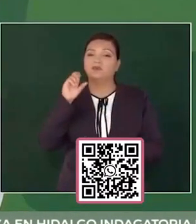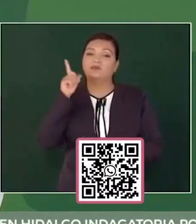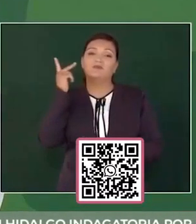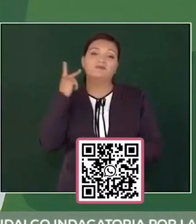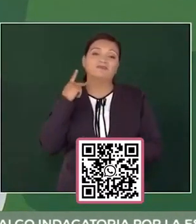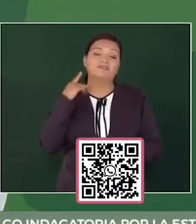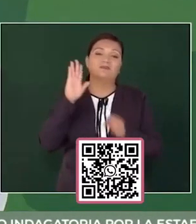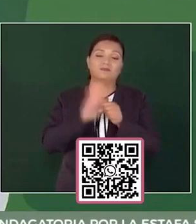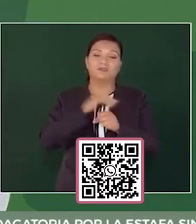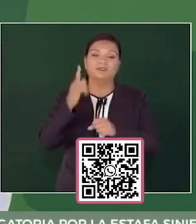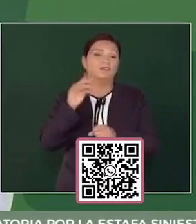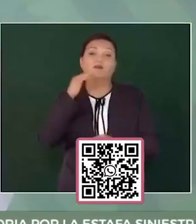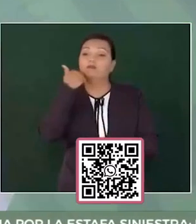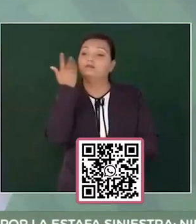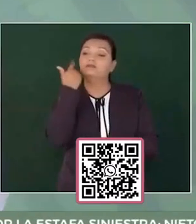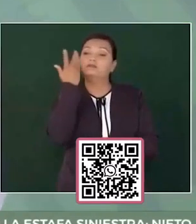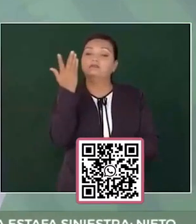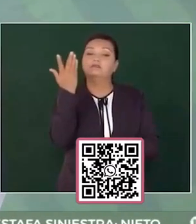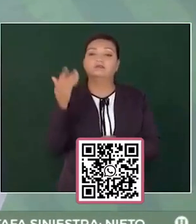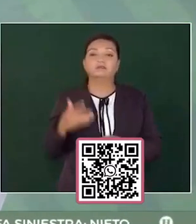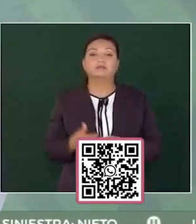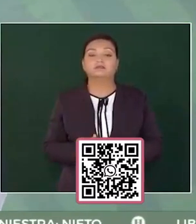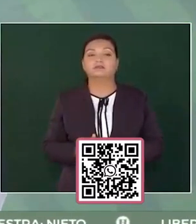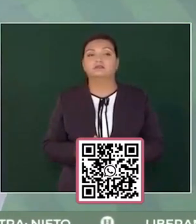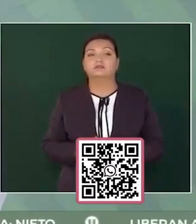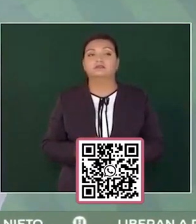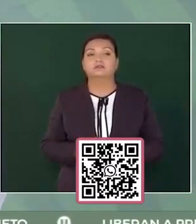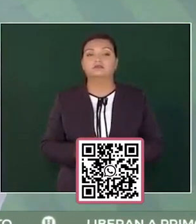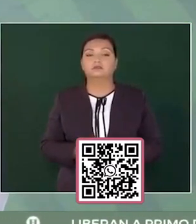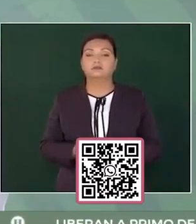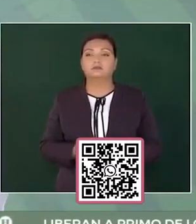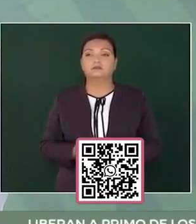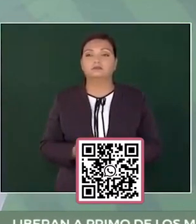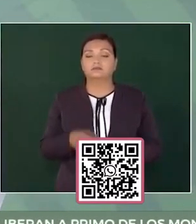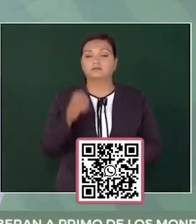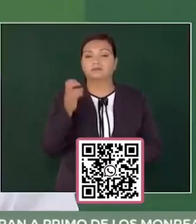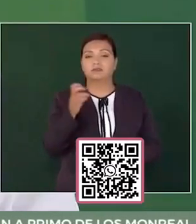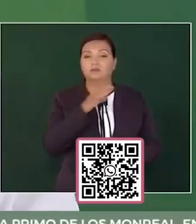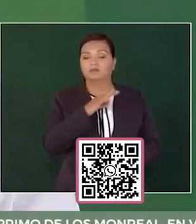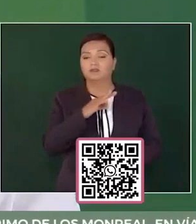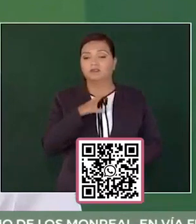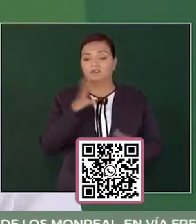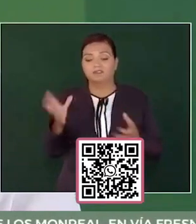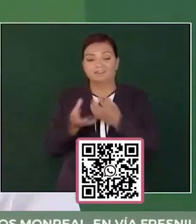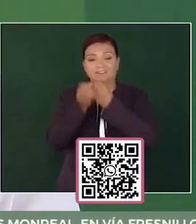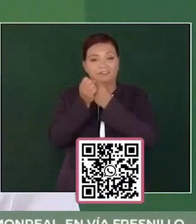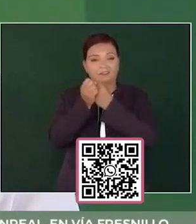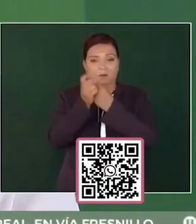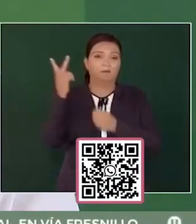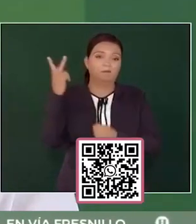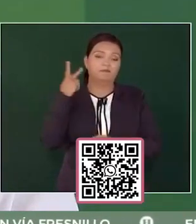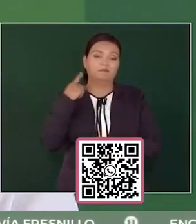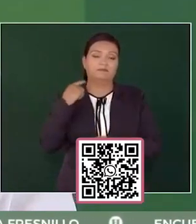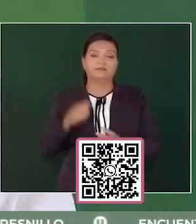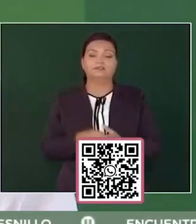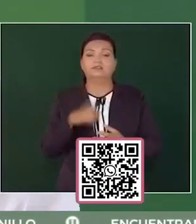pueblos indígenas. Bueno, hay una serie de información que es crucial que conozcamos, porque finalmente nosotros